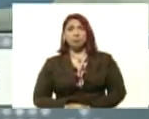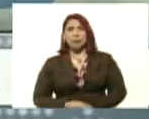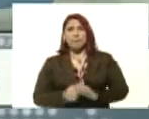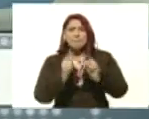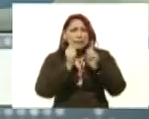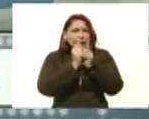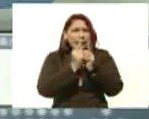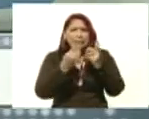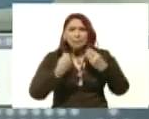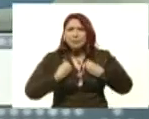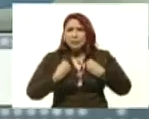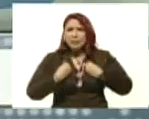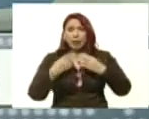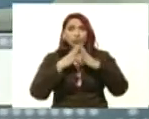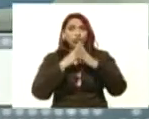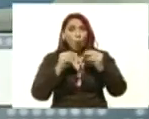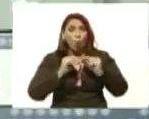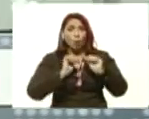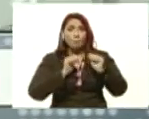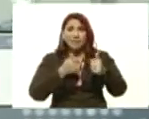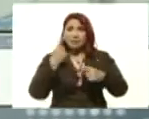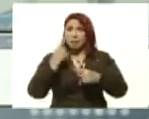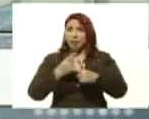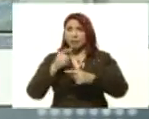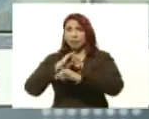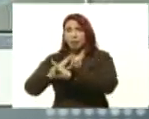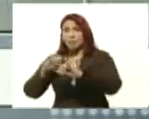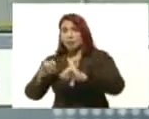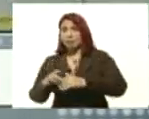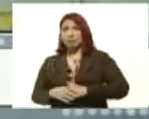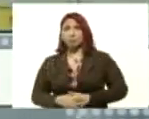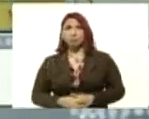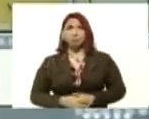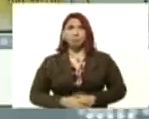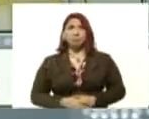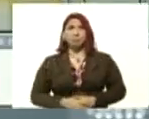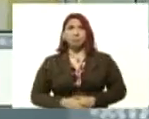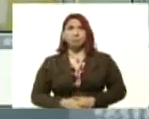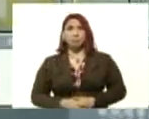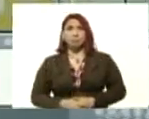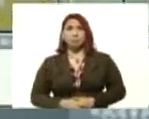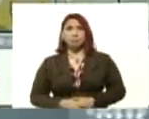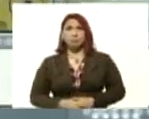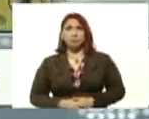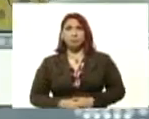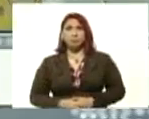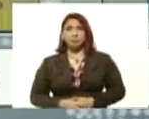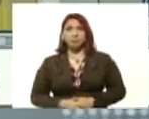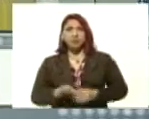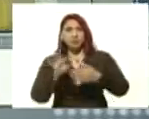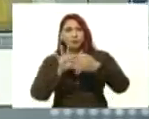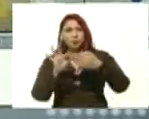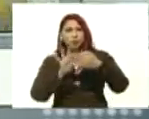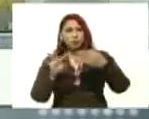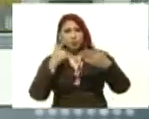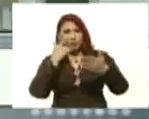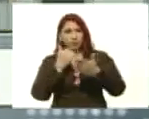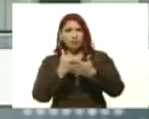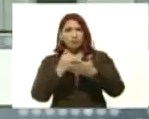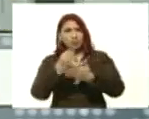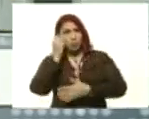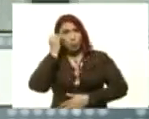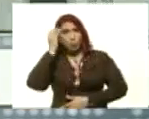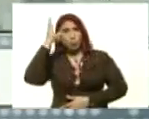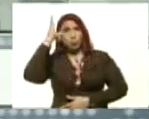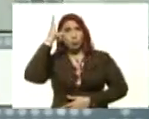vida, todo lo que se empieza se termina. Todo, todo. En función, fíjense ustedes, la